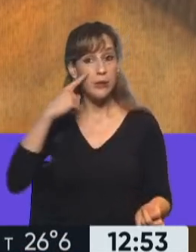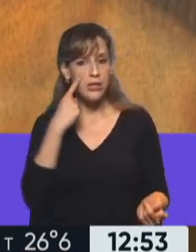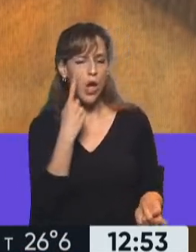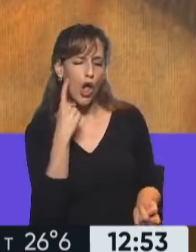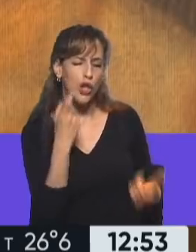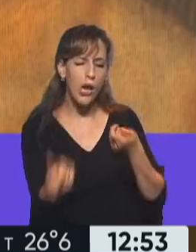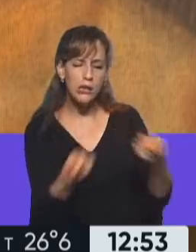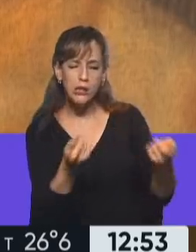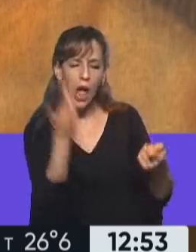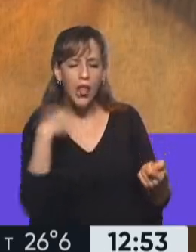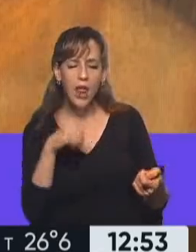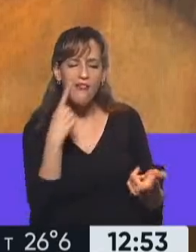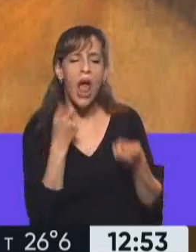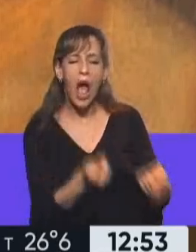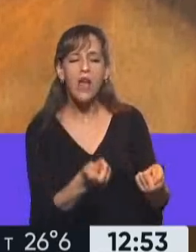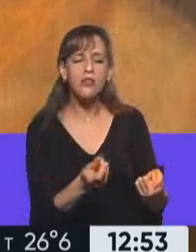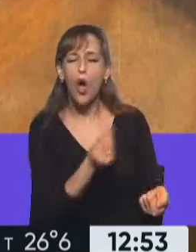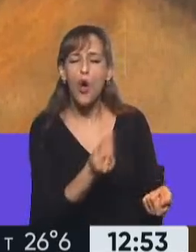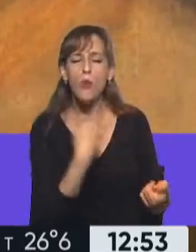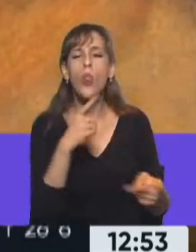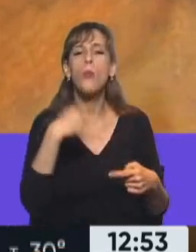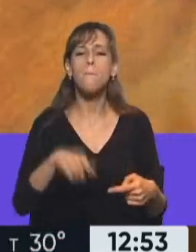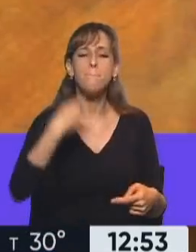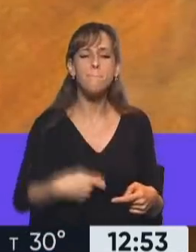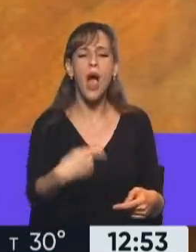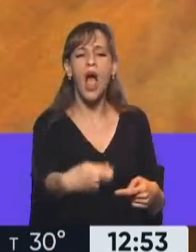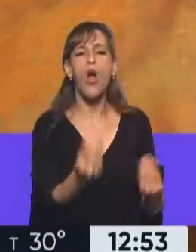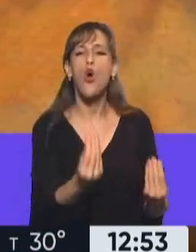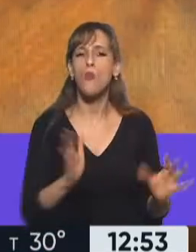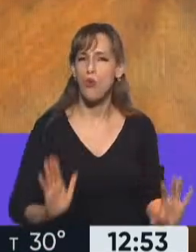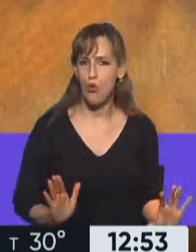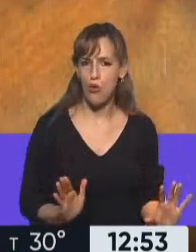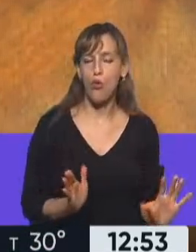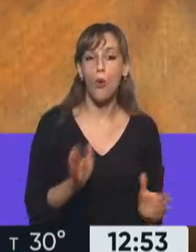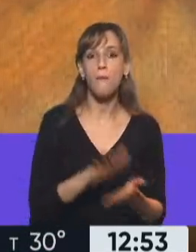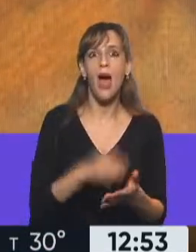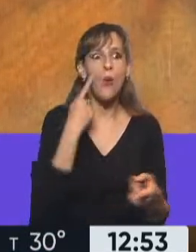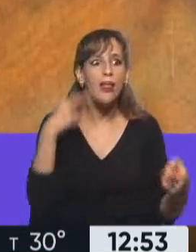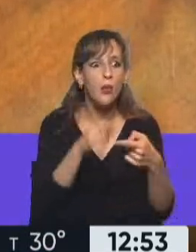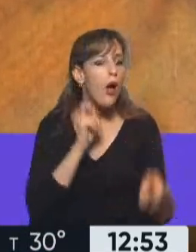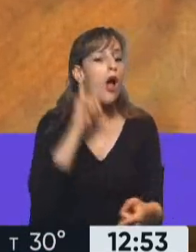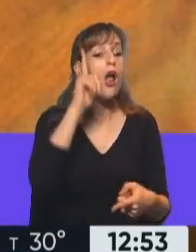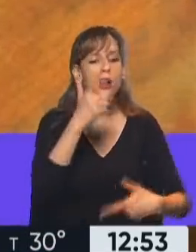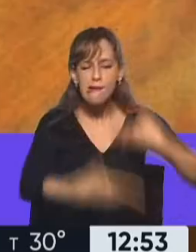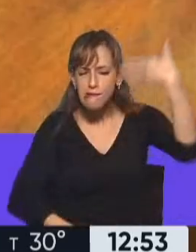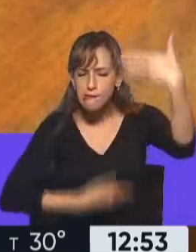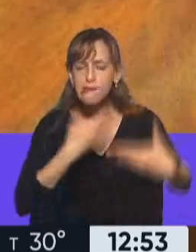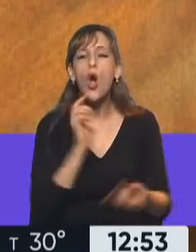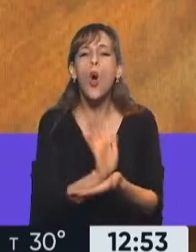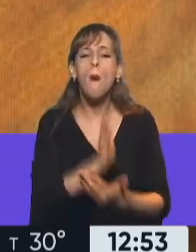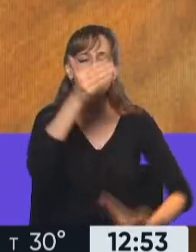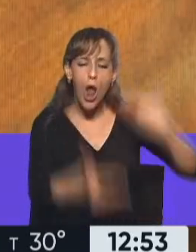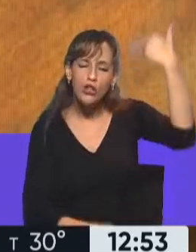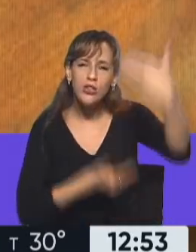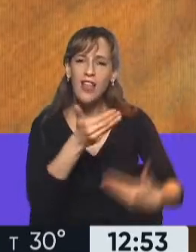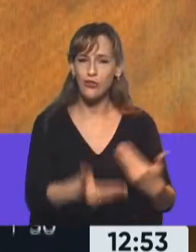sino cómo financiás lo que gastás. Cómo llegás a cumplir la meta. No solo que la cumplas, sino cómo lo hiciste. Y ese cómo, ¿por qué le importa? Bueno,